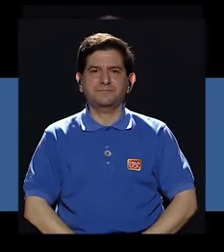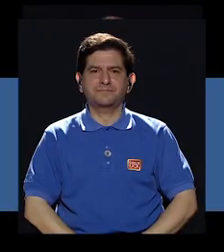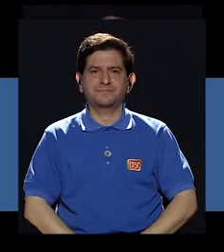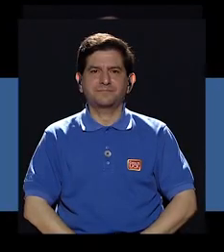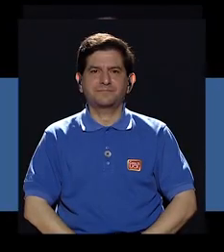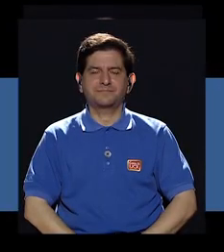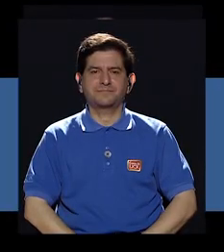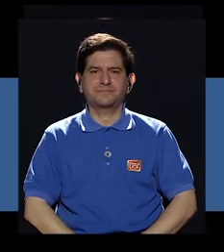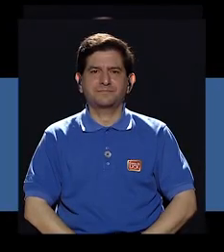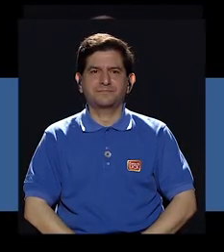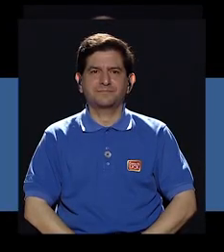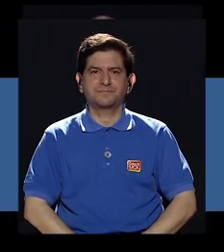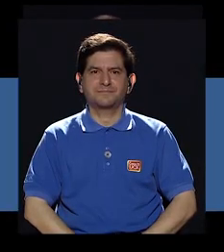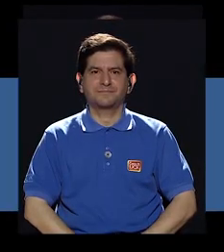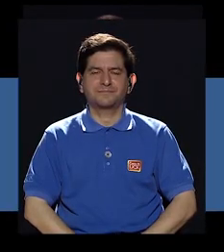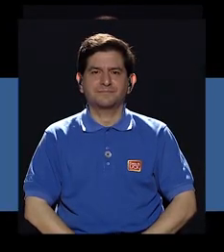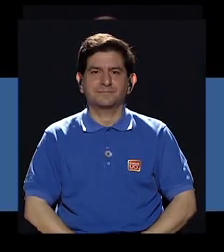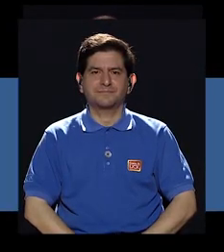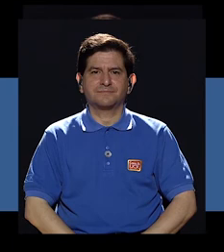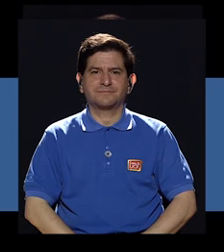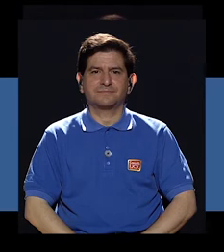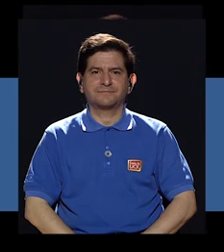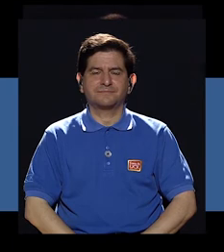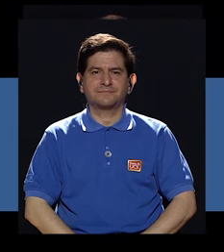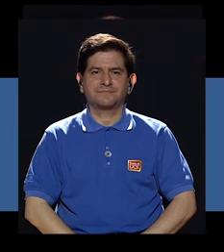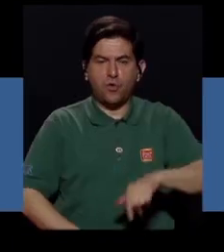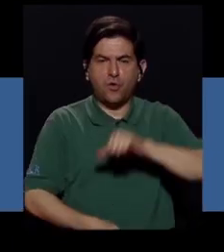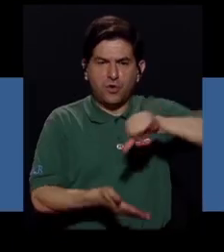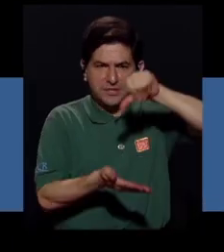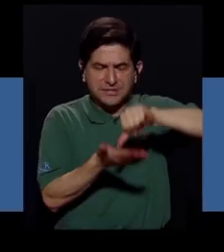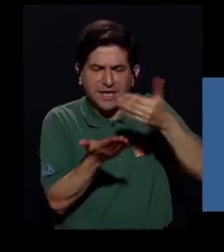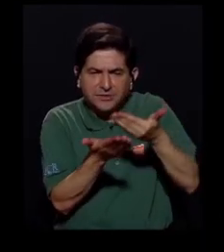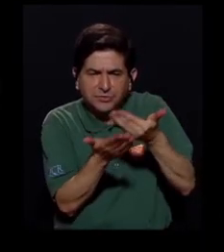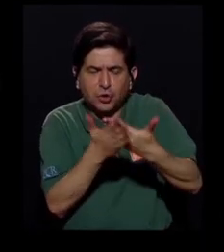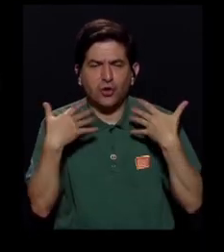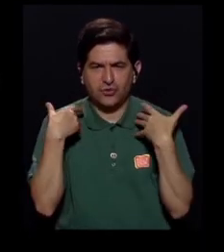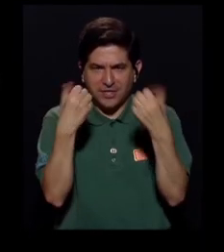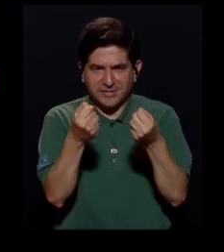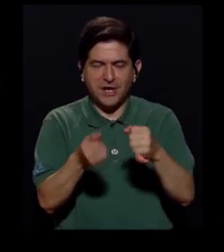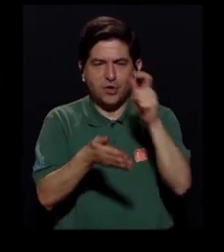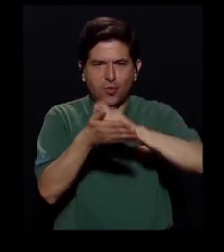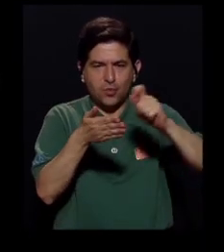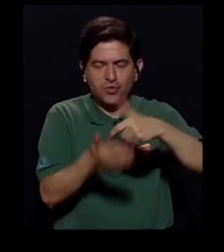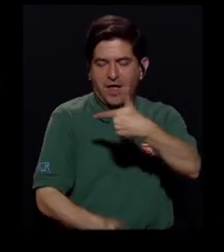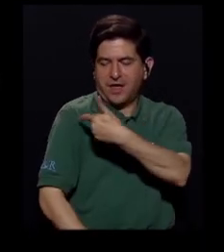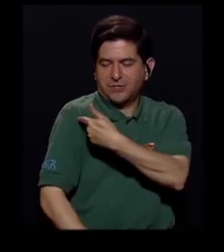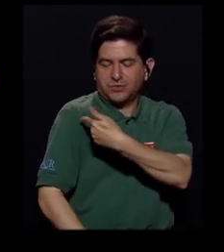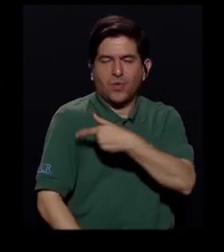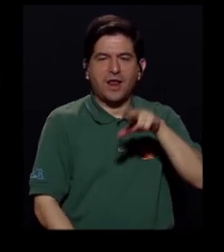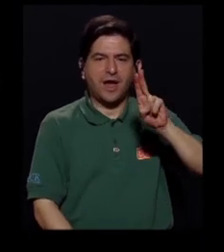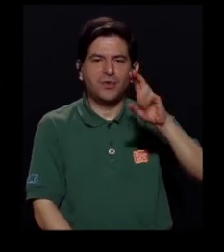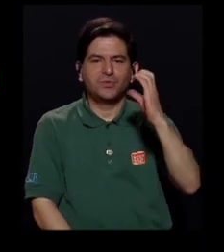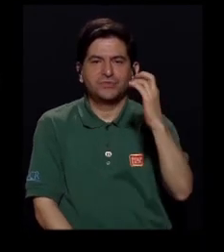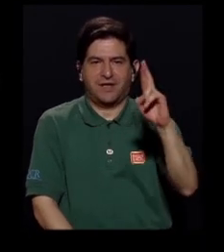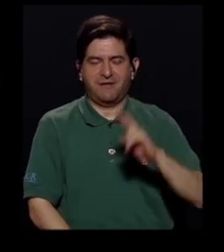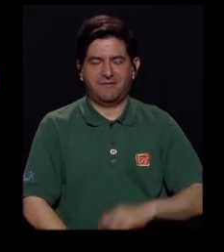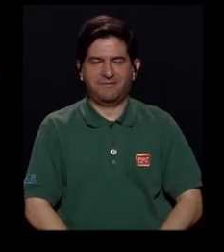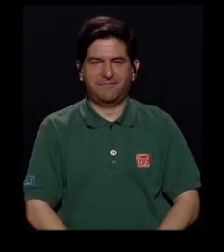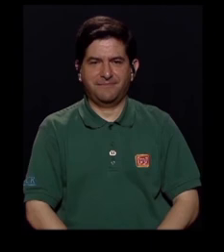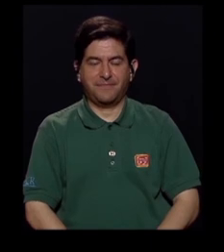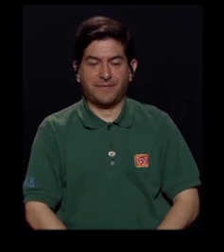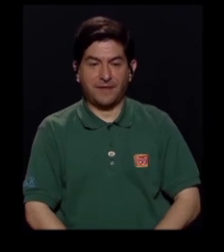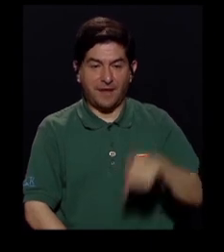Hola, gracias por acompañarnos en Vivir Mejor. Hoy me encuentro en el Centro de Simulación en Salud de la Escuela de Enfermería de la Universidad de Costa